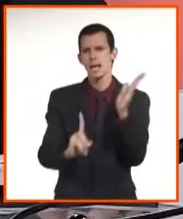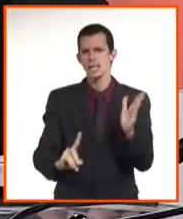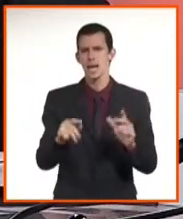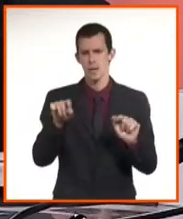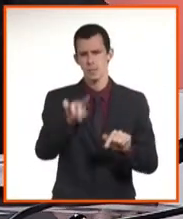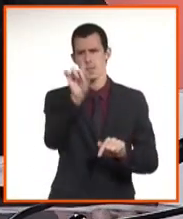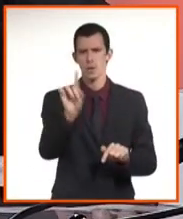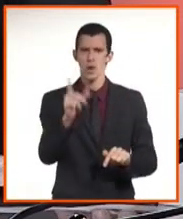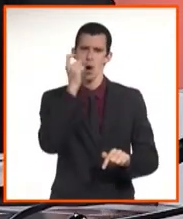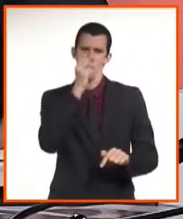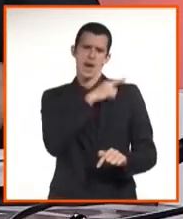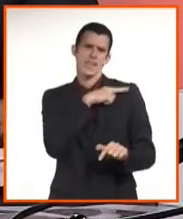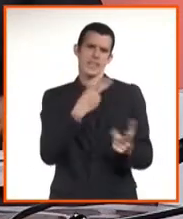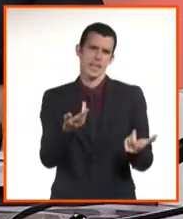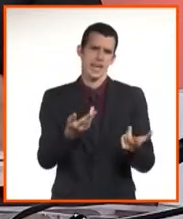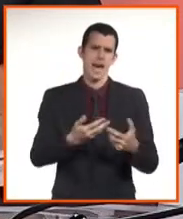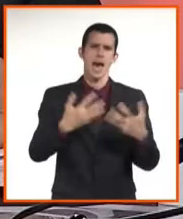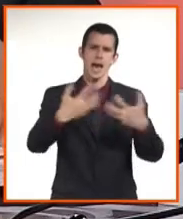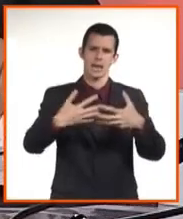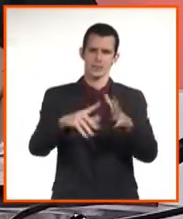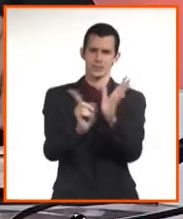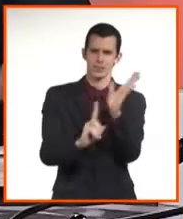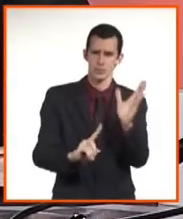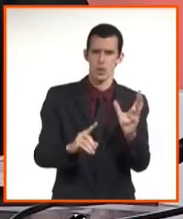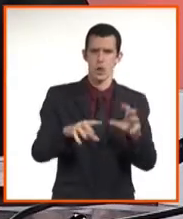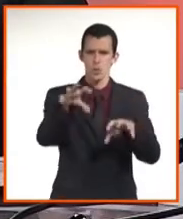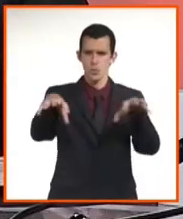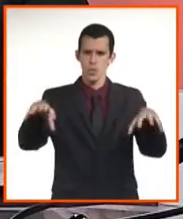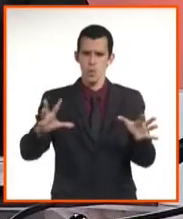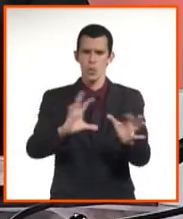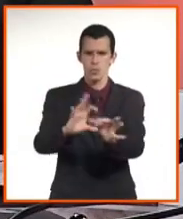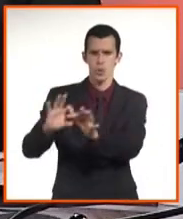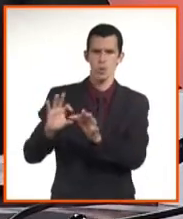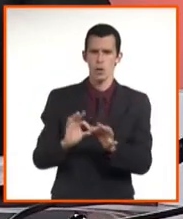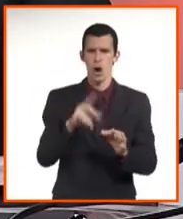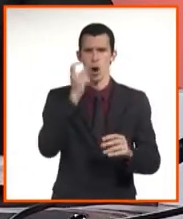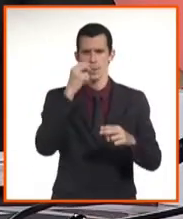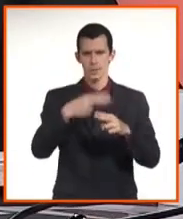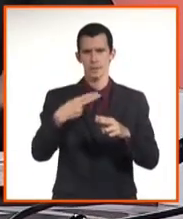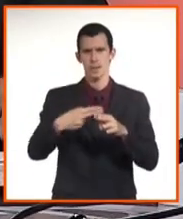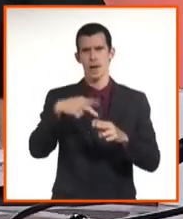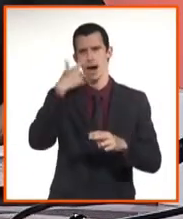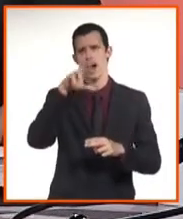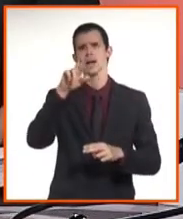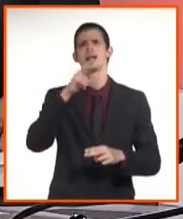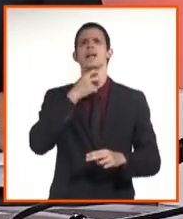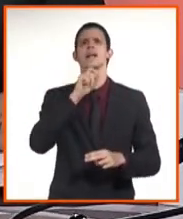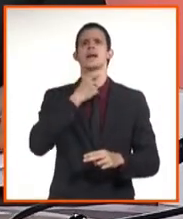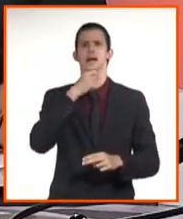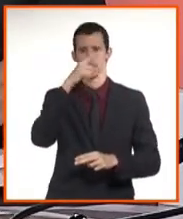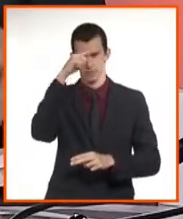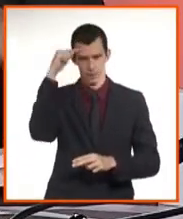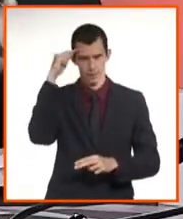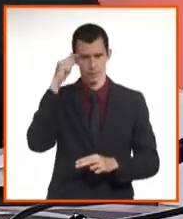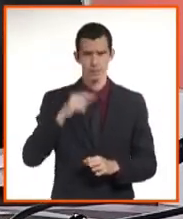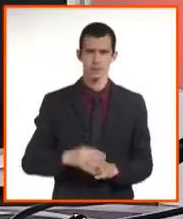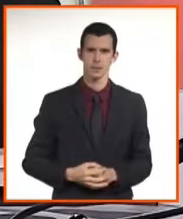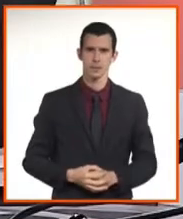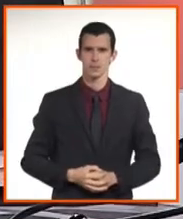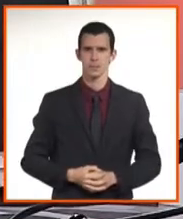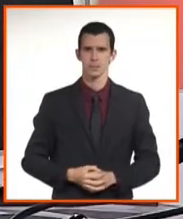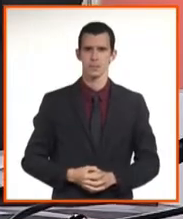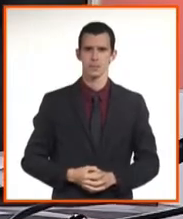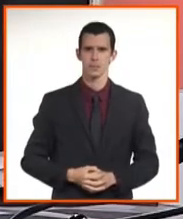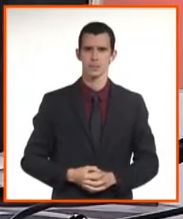generación distribuida de la UNE, el compañero Arles Luna Leiva. Arles, ¿en qué situación estamos en la generación distribuida?